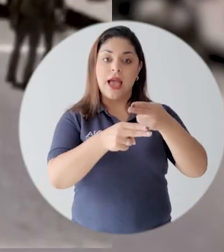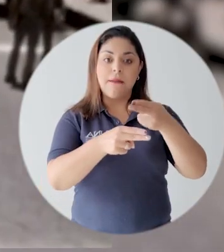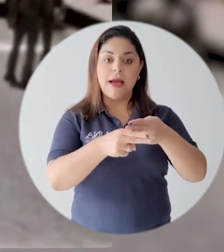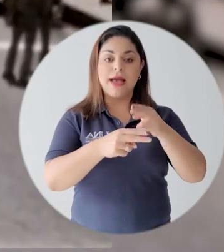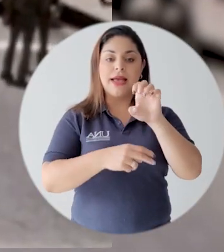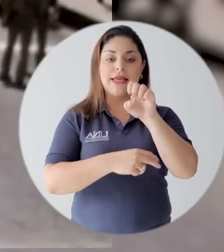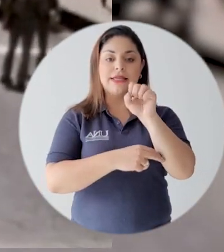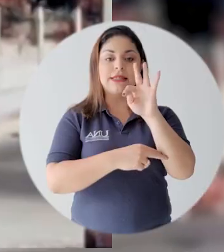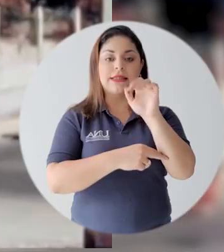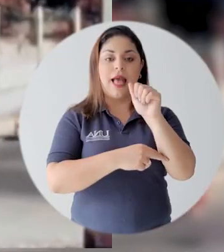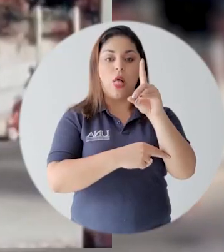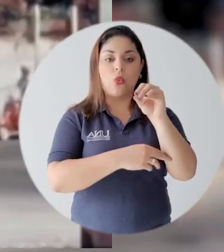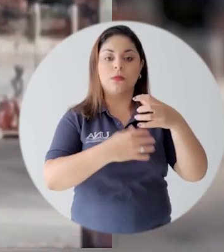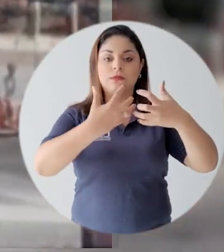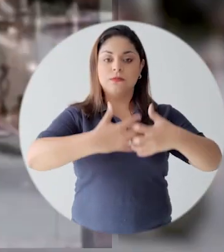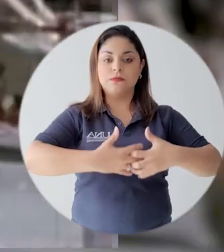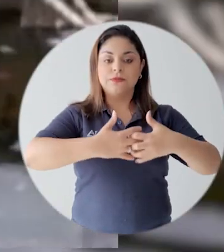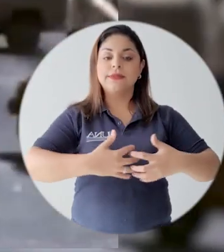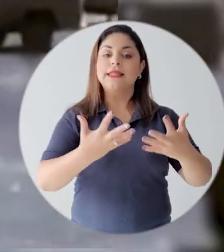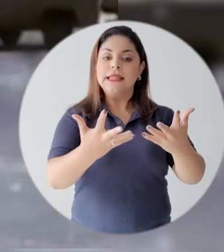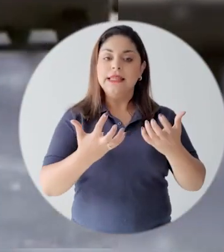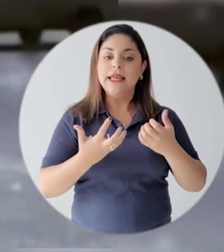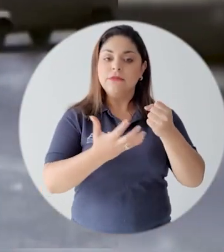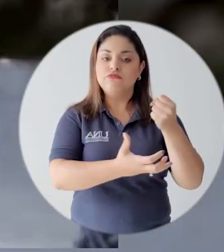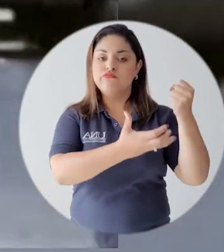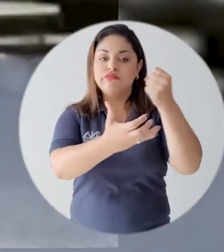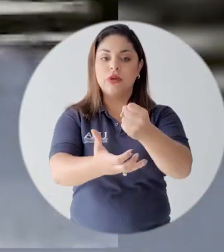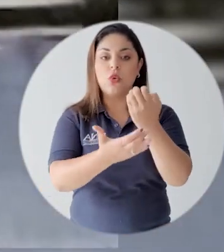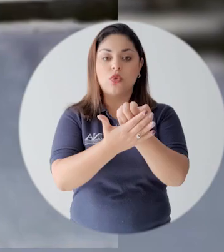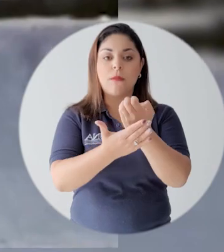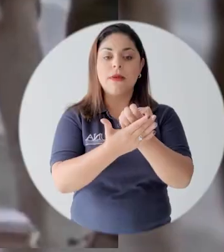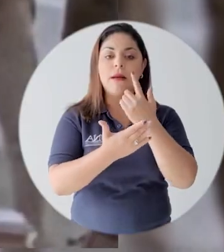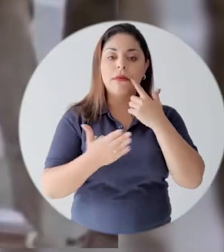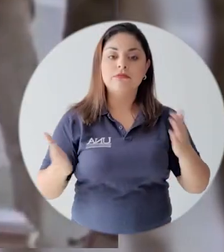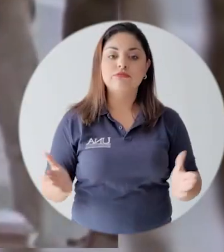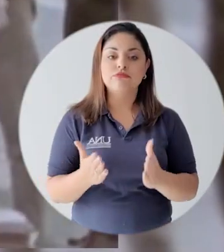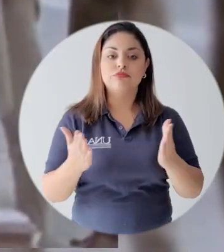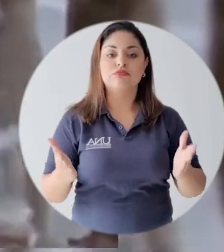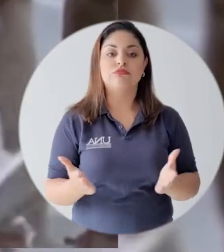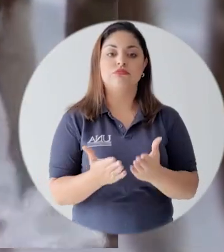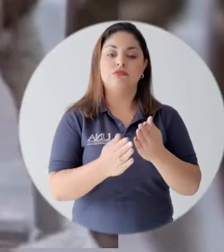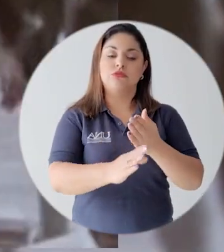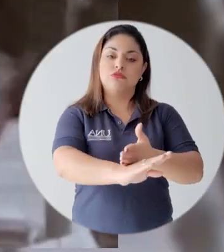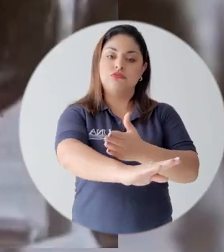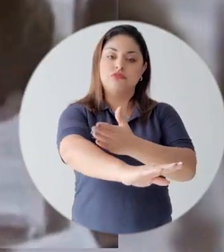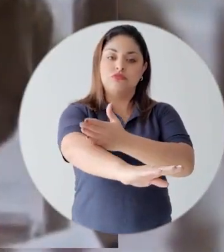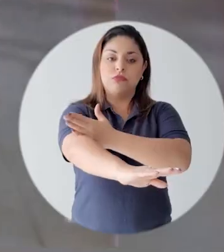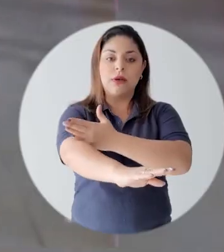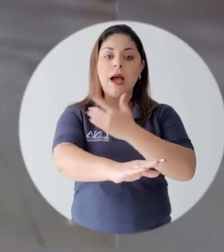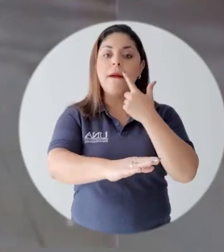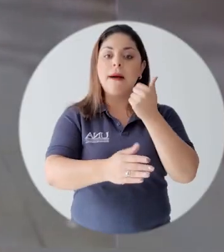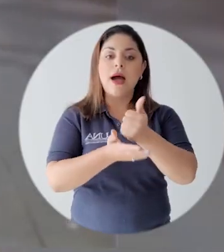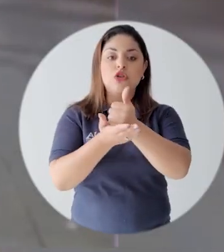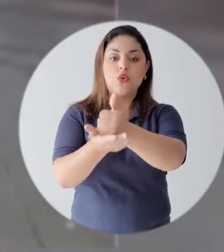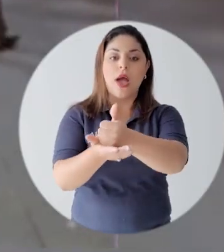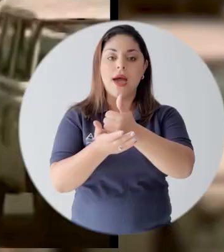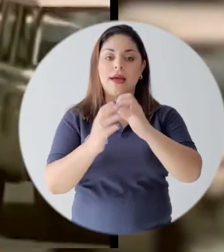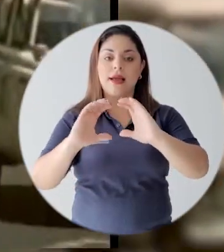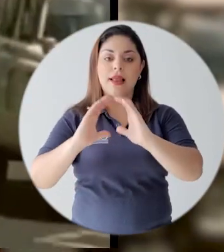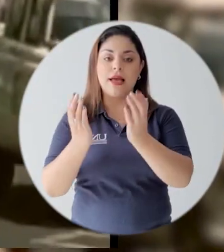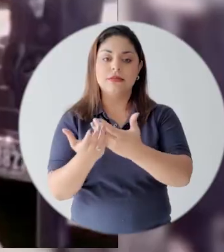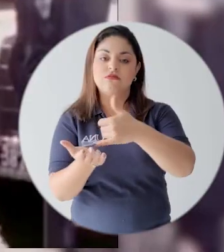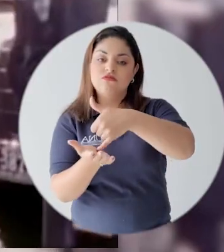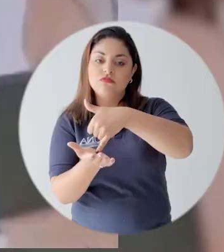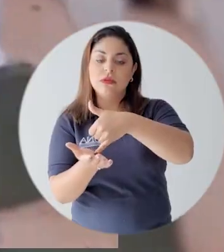El llamado Estado empresario procuraba intervenir en economía como un promotor de desarrollo en favor de las clases